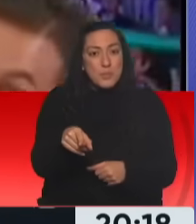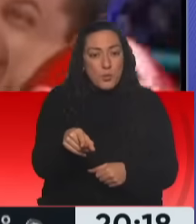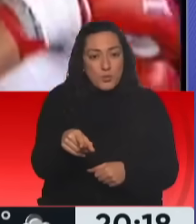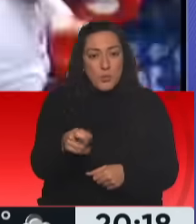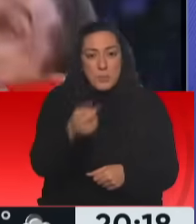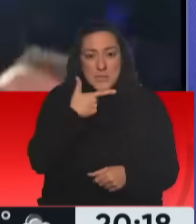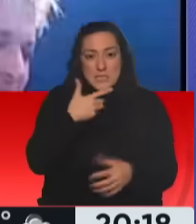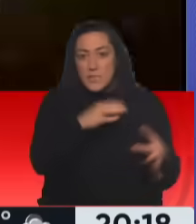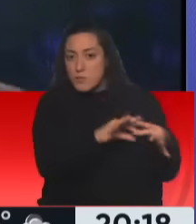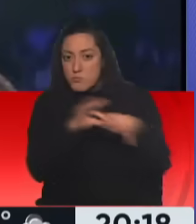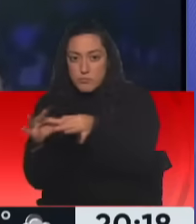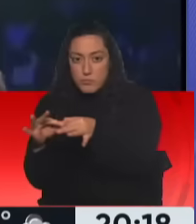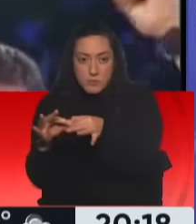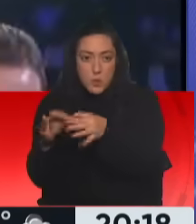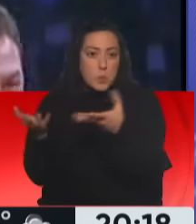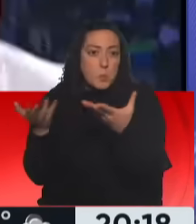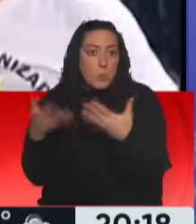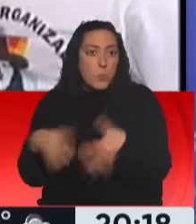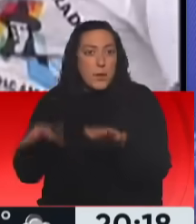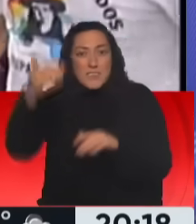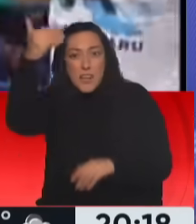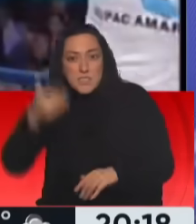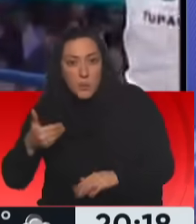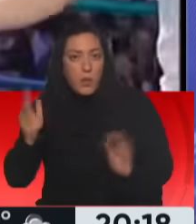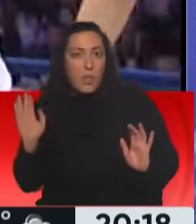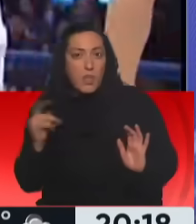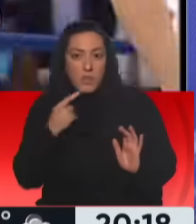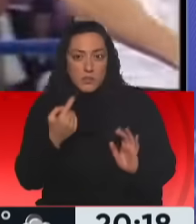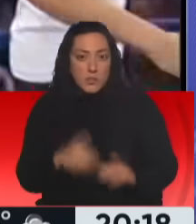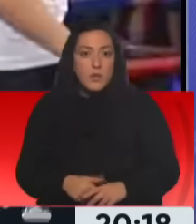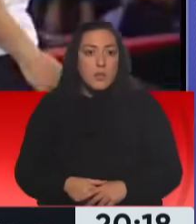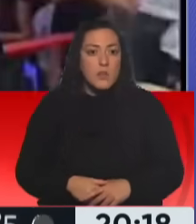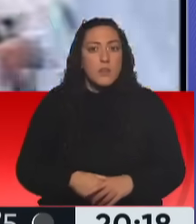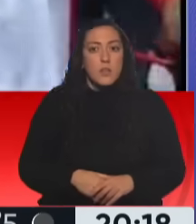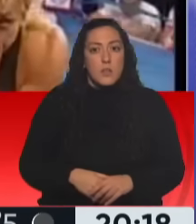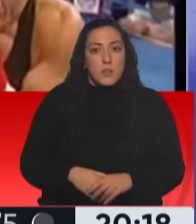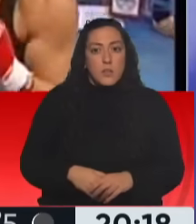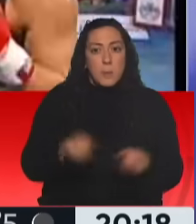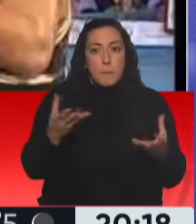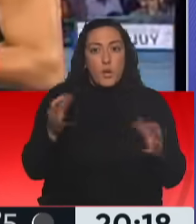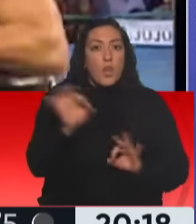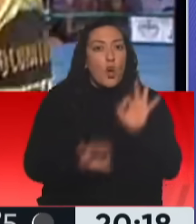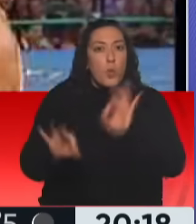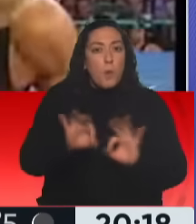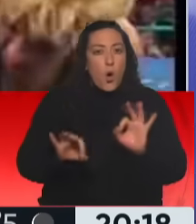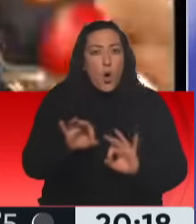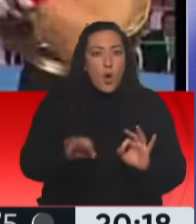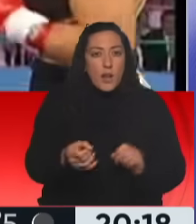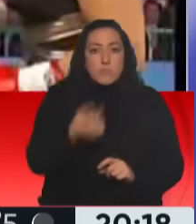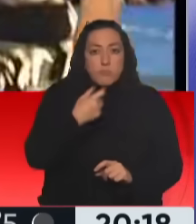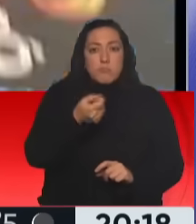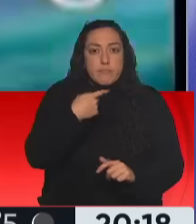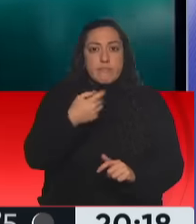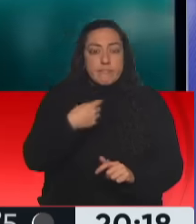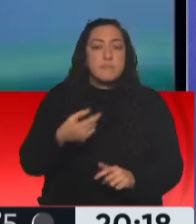que existían con la posibilidad de una ACV, digo. Sí, sí, por sí. eso Sí, sí, Sí, claro. por la está cantidad de bueno esto hormonas que vos también se maneja con mencionás, ese ¿no? tipo de Bueno.